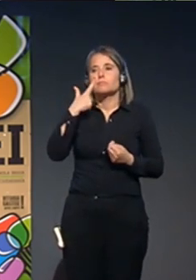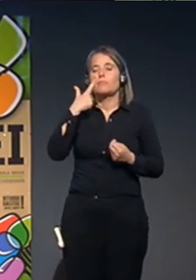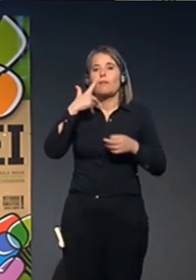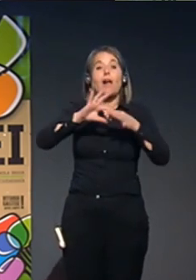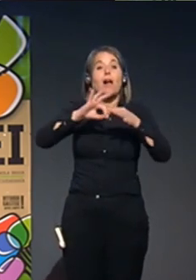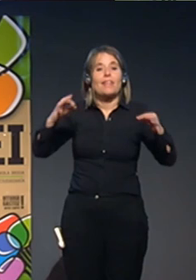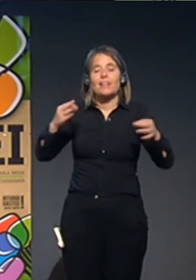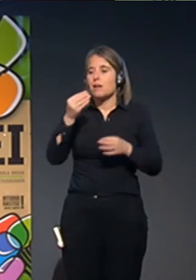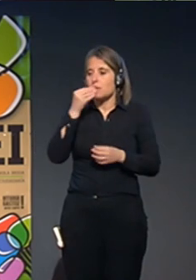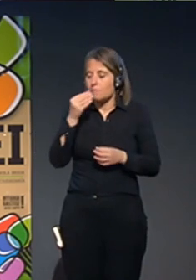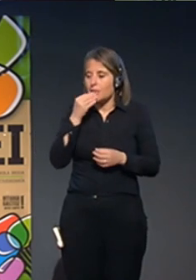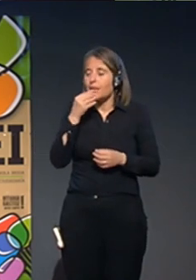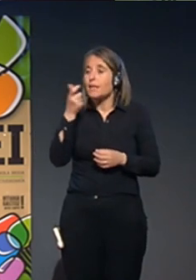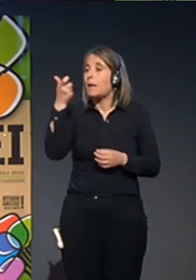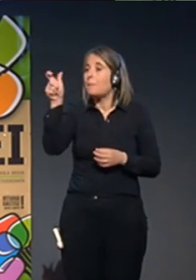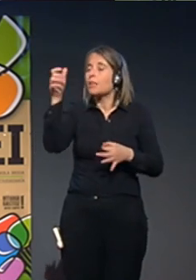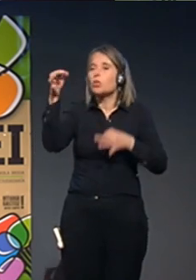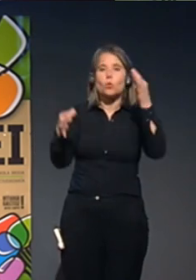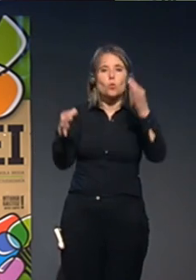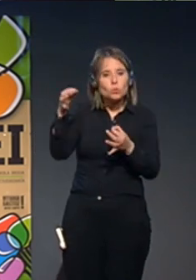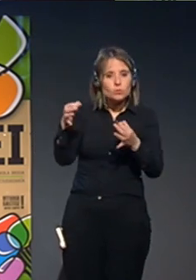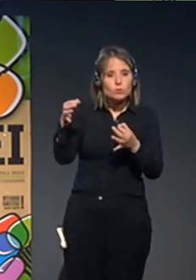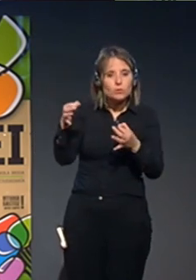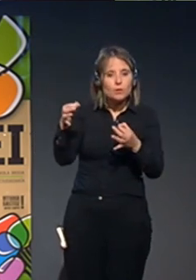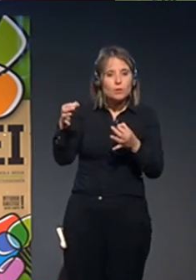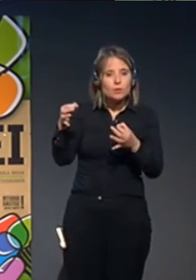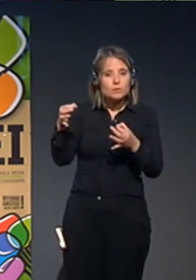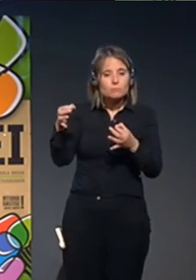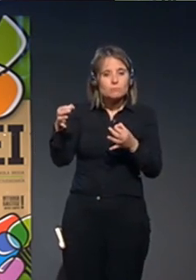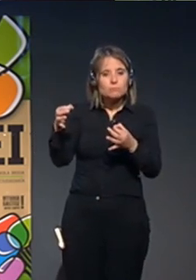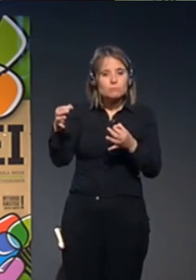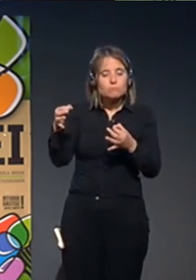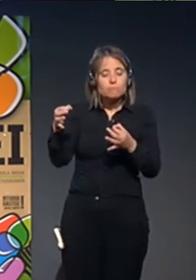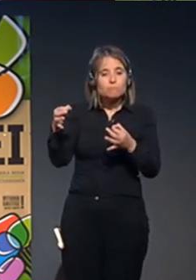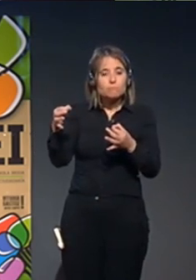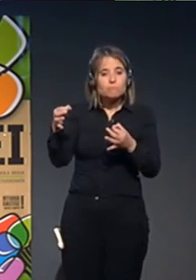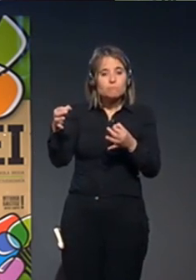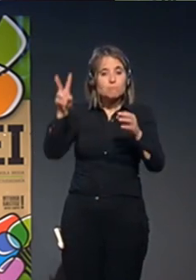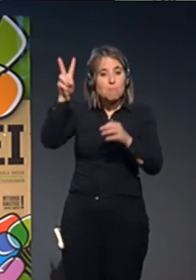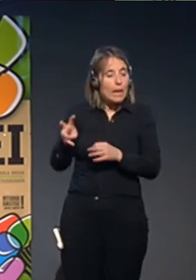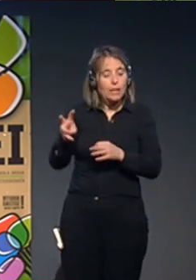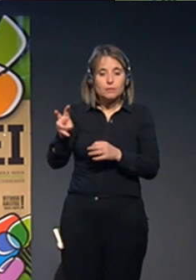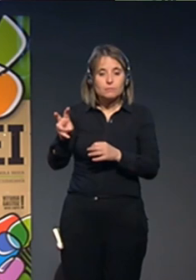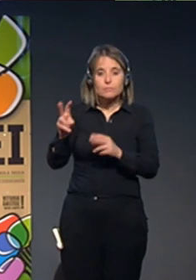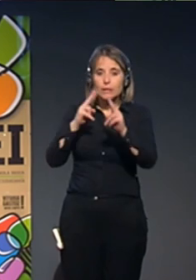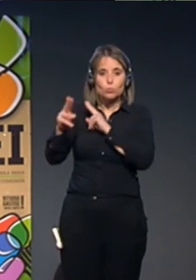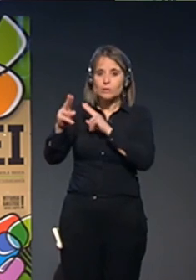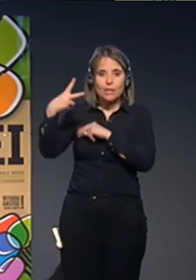alimentaria para que haya precios justos es factible mi respuesta tajantemente es